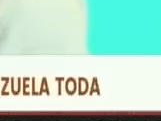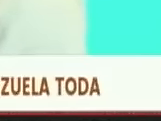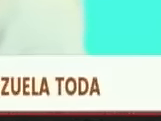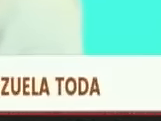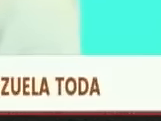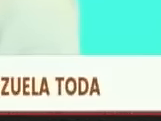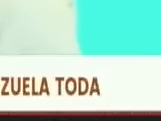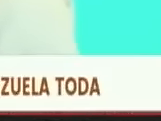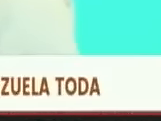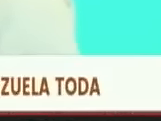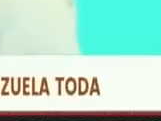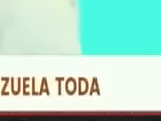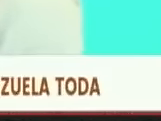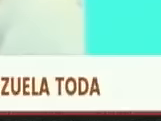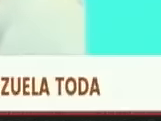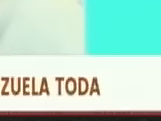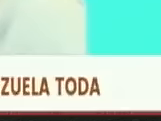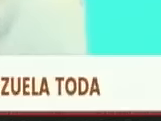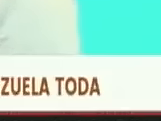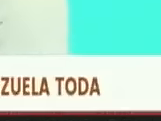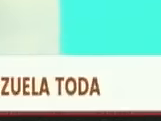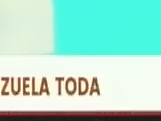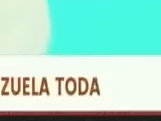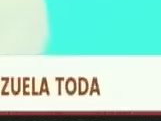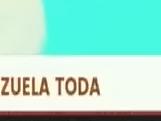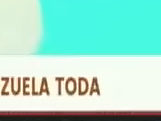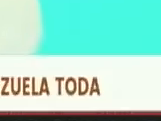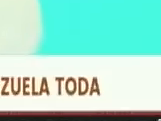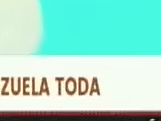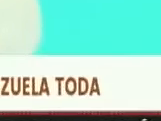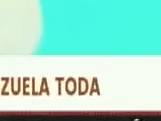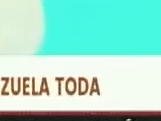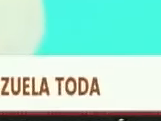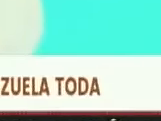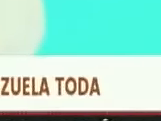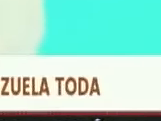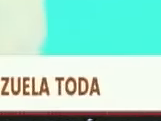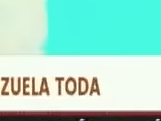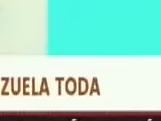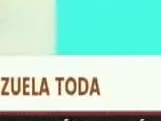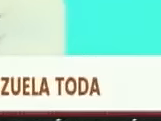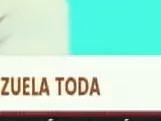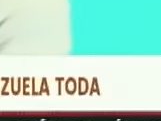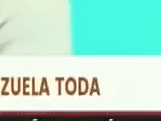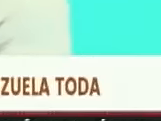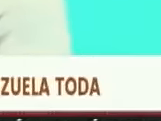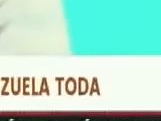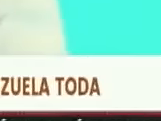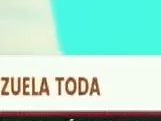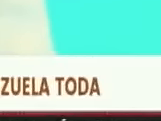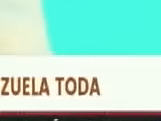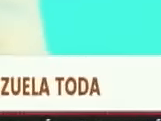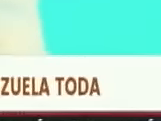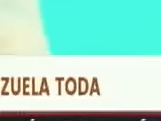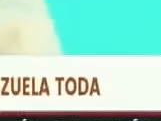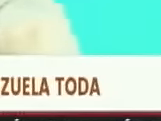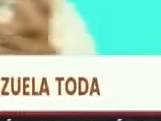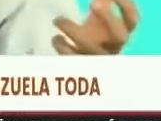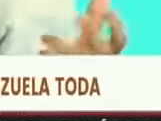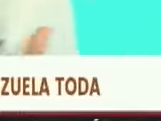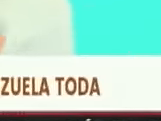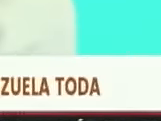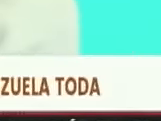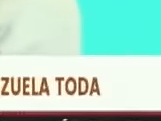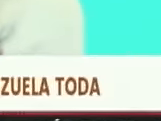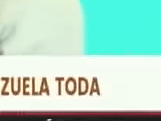con mayor nivel de participación no solamente en la elección sino con los mayores niveles de participación que es más difícil de medir en el